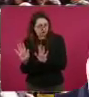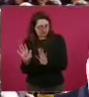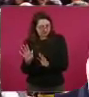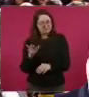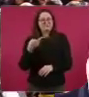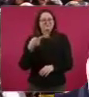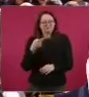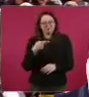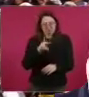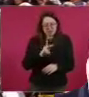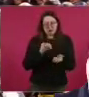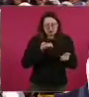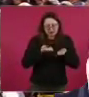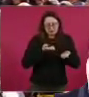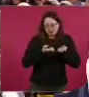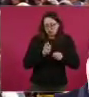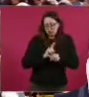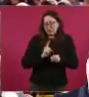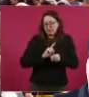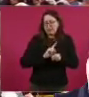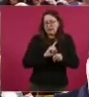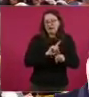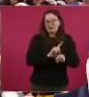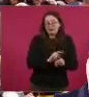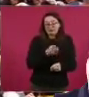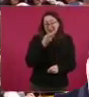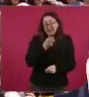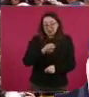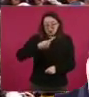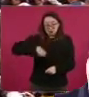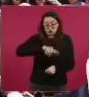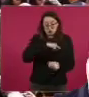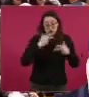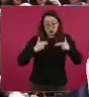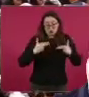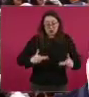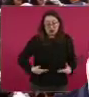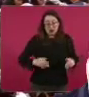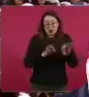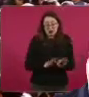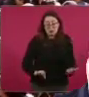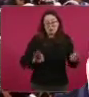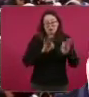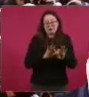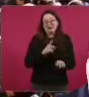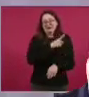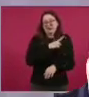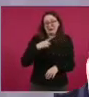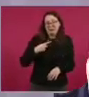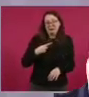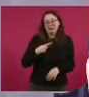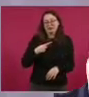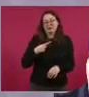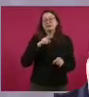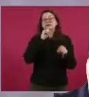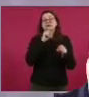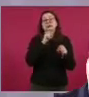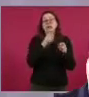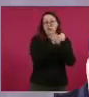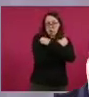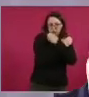deporte cala hondo en la vida de los seres humanos, el deporte y cualquier actividad física, como intelectual